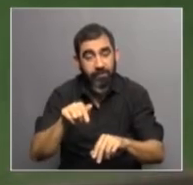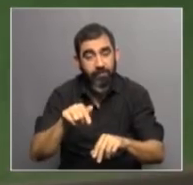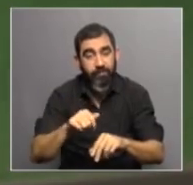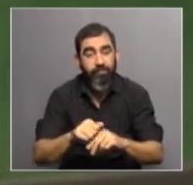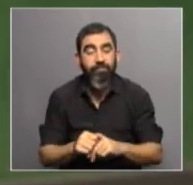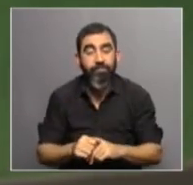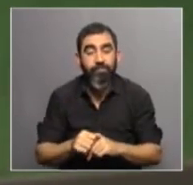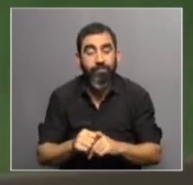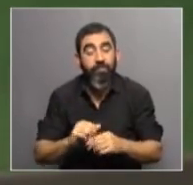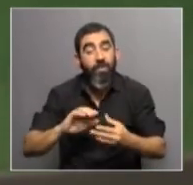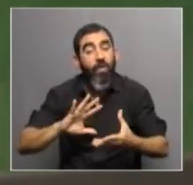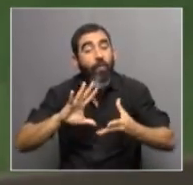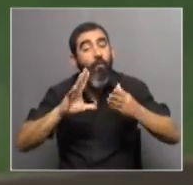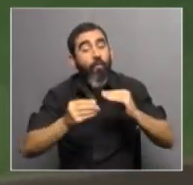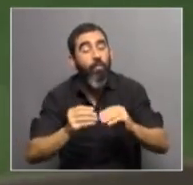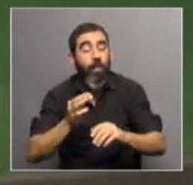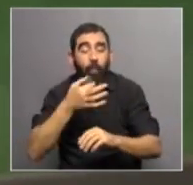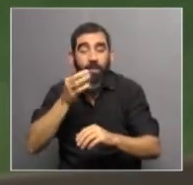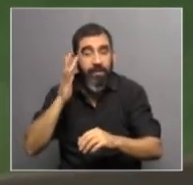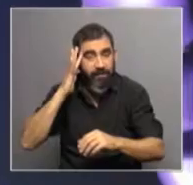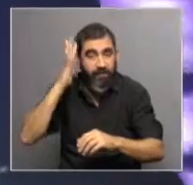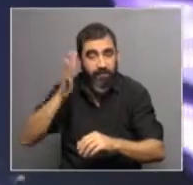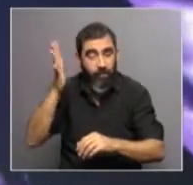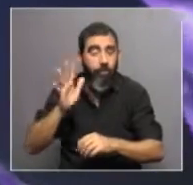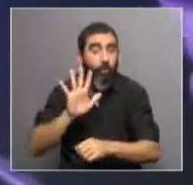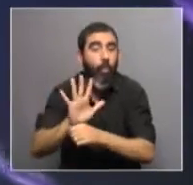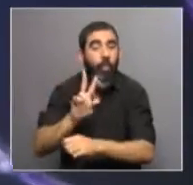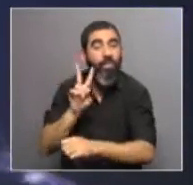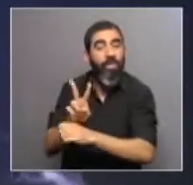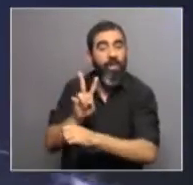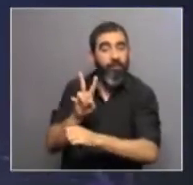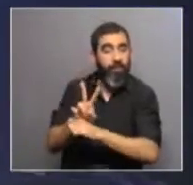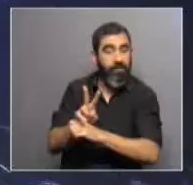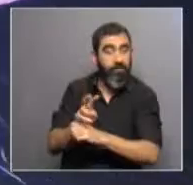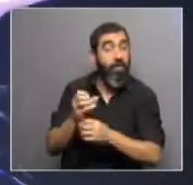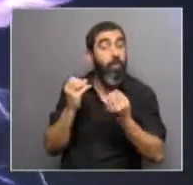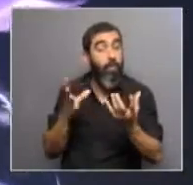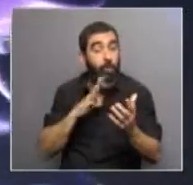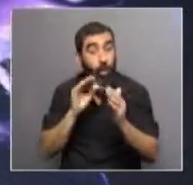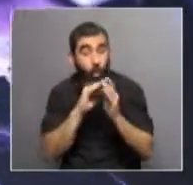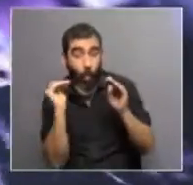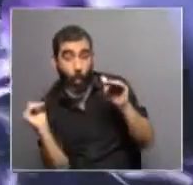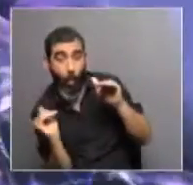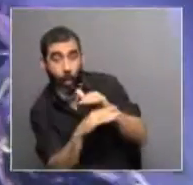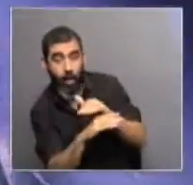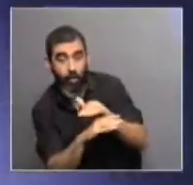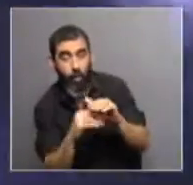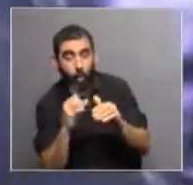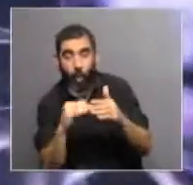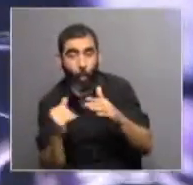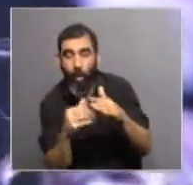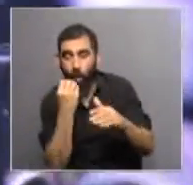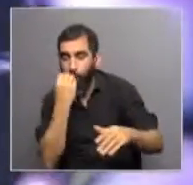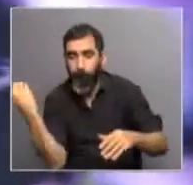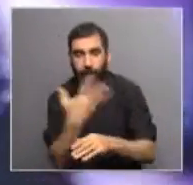es un mecanismo, como dicen los psicólogos, un mecanismo de defensa, porque uno lo guarda y lo guarda mejor, lo